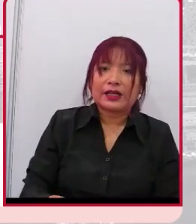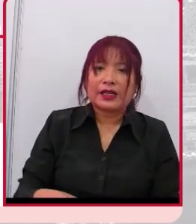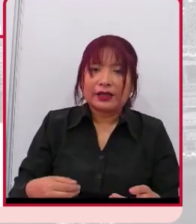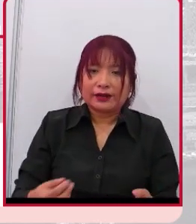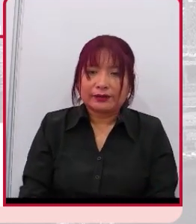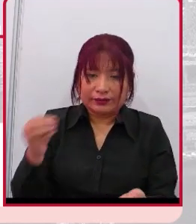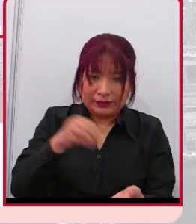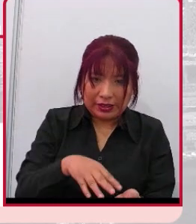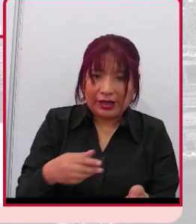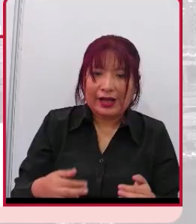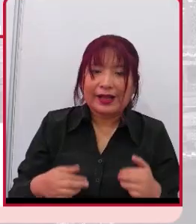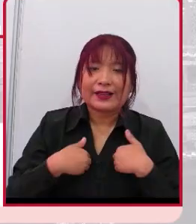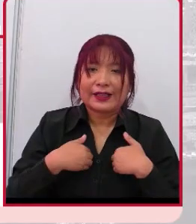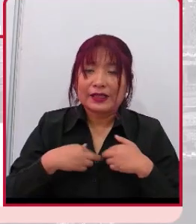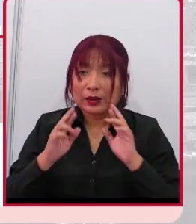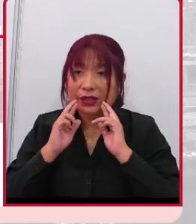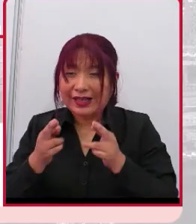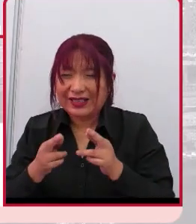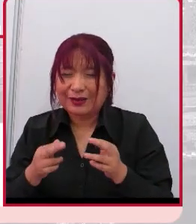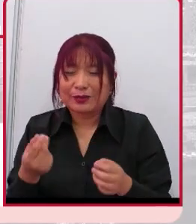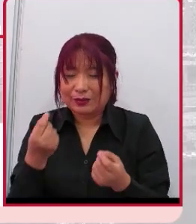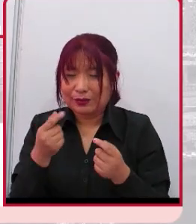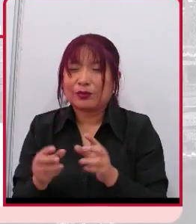muy notorio en el concentrado final.